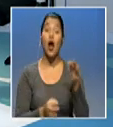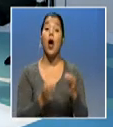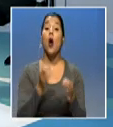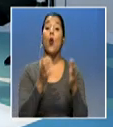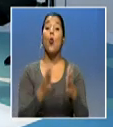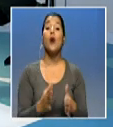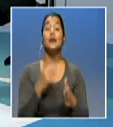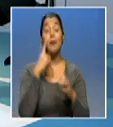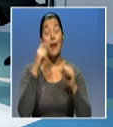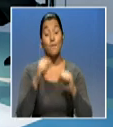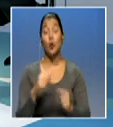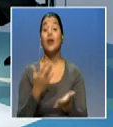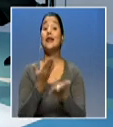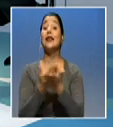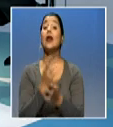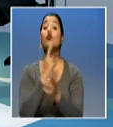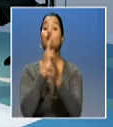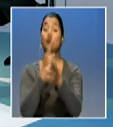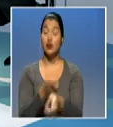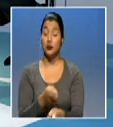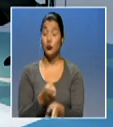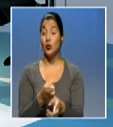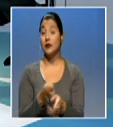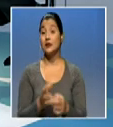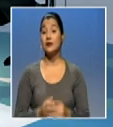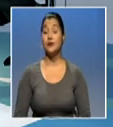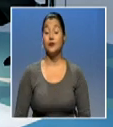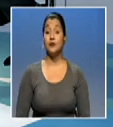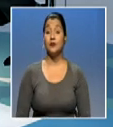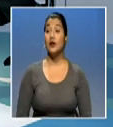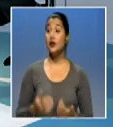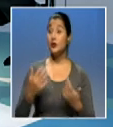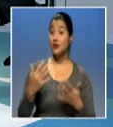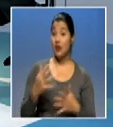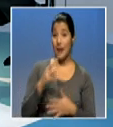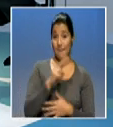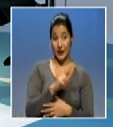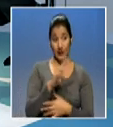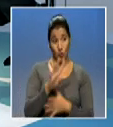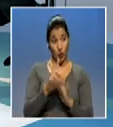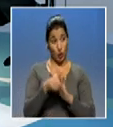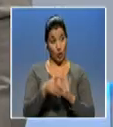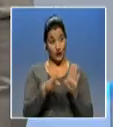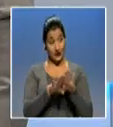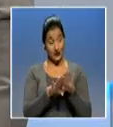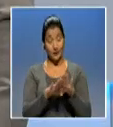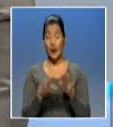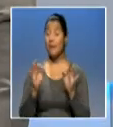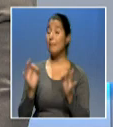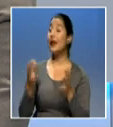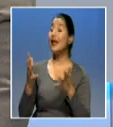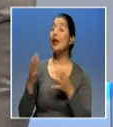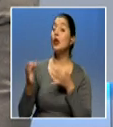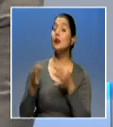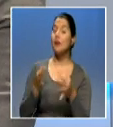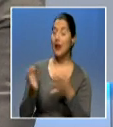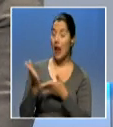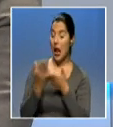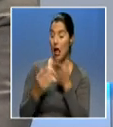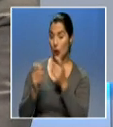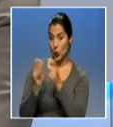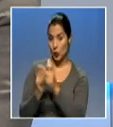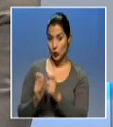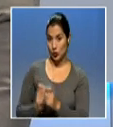en entregar esta resolución luego de las audiencias que ya se realizaron? Ya han pasado más de 24 horas del cierre de las audiencias. Muy bien, vamos a aclarar algunos puntos. En